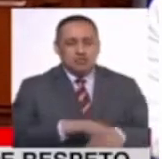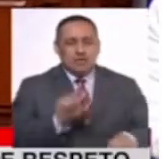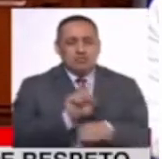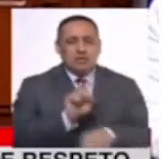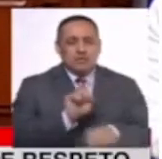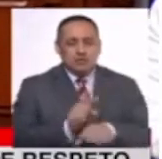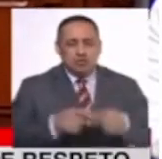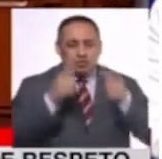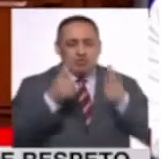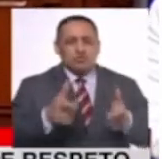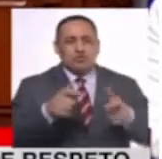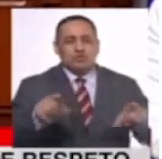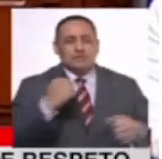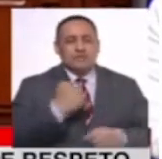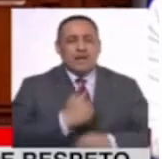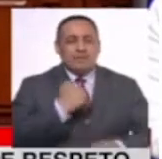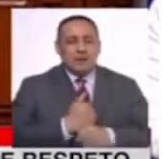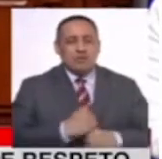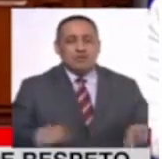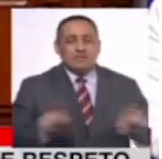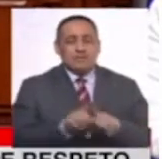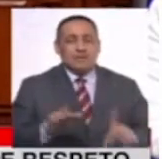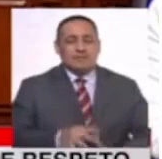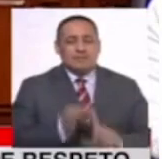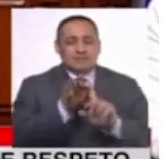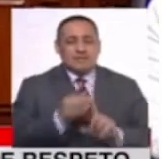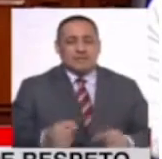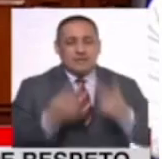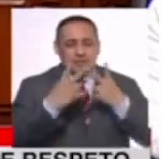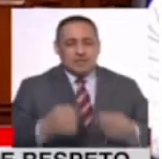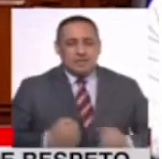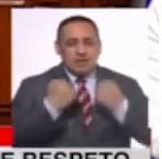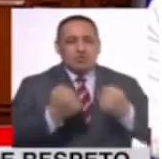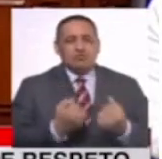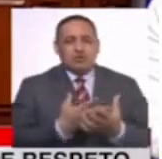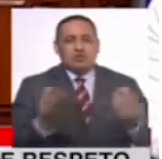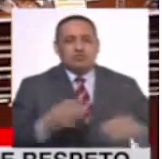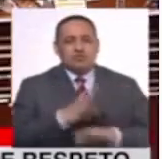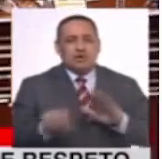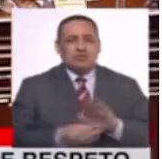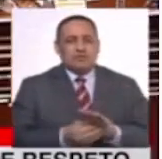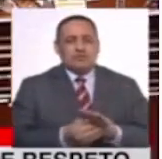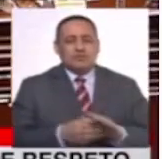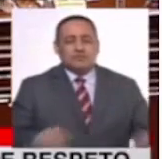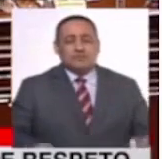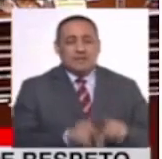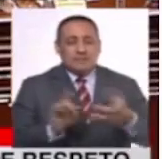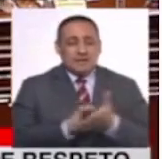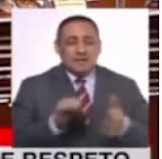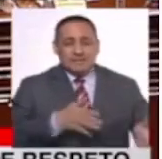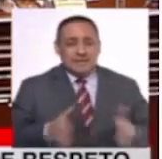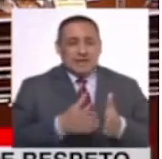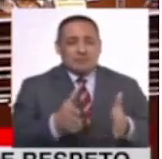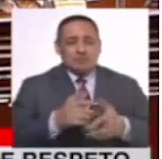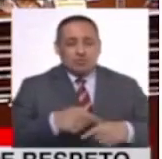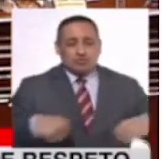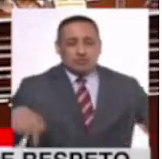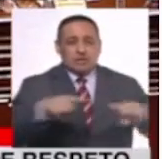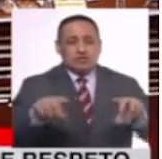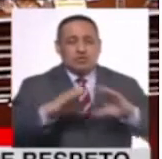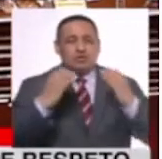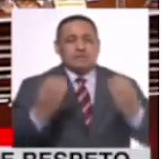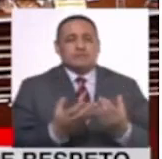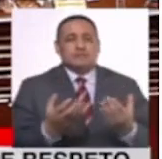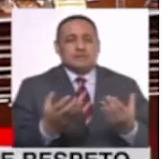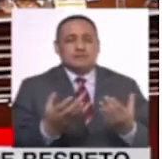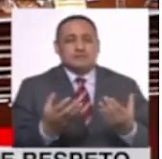educación, seguridad, trabajo y particularmente en la lucha contra la corrupción. En ese sentido, estimados